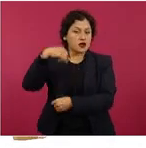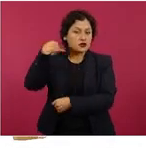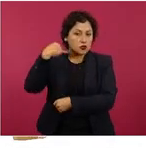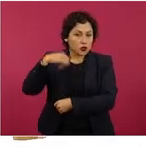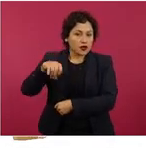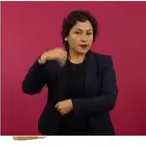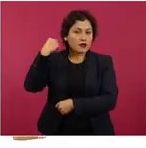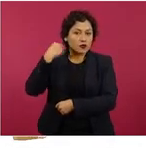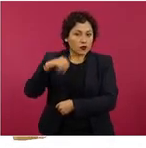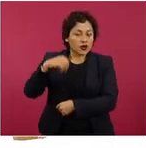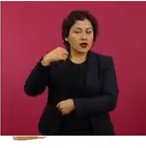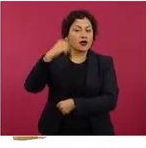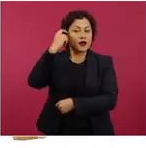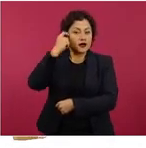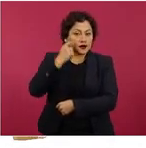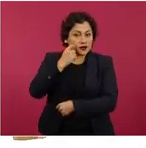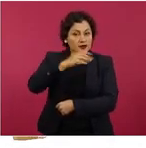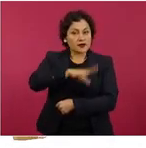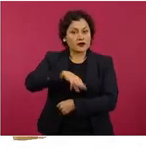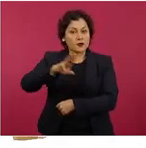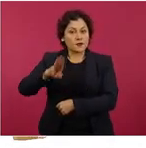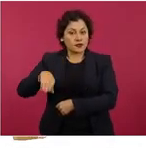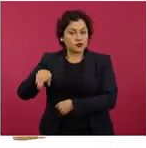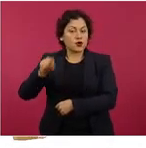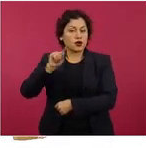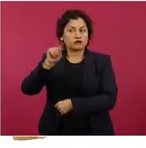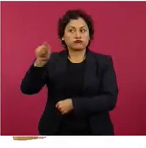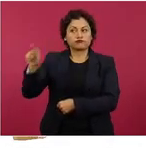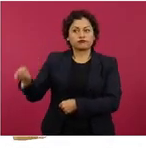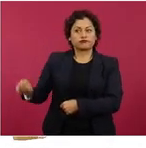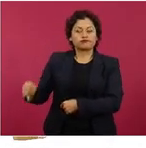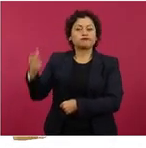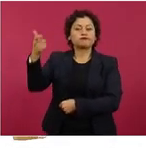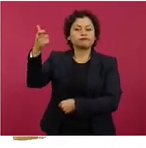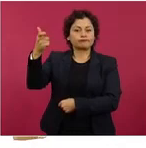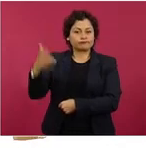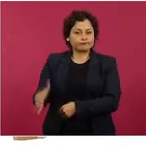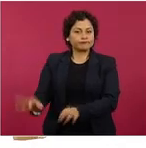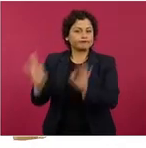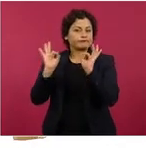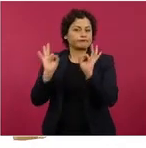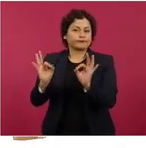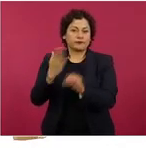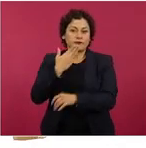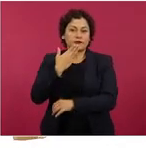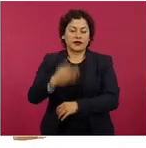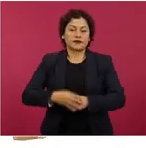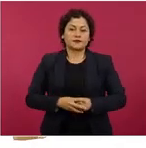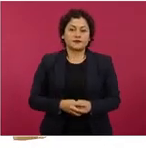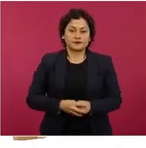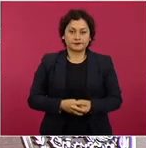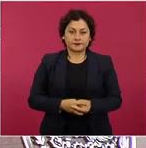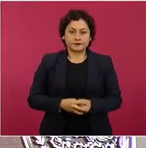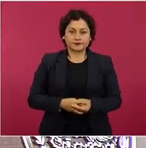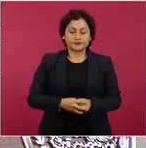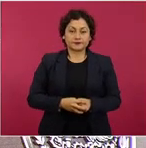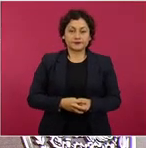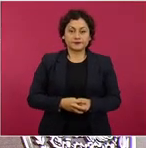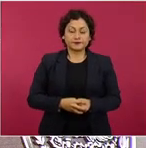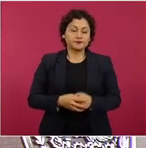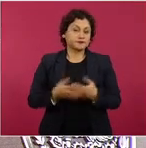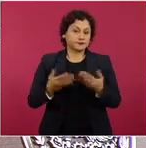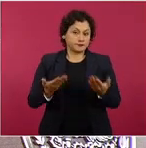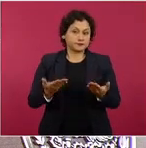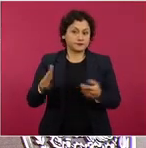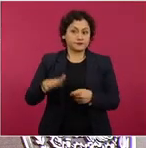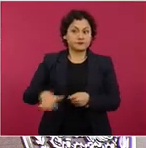Oaxaca, en Guerrero, en Michoacán, que también están dando por abajo del precio máximo de su región, siendo